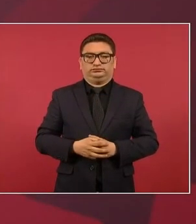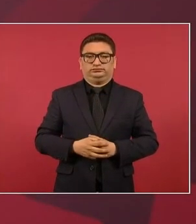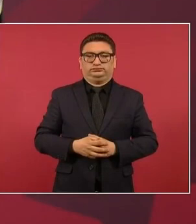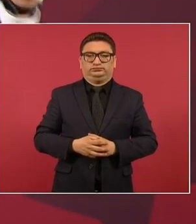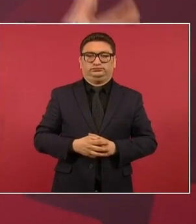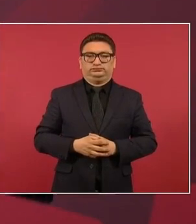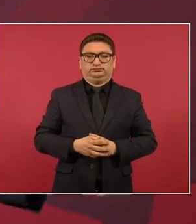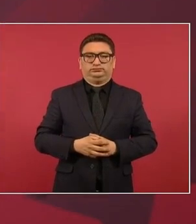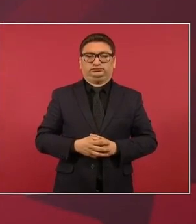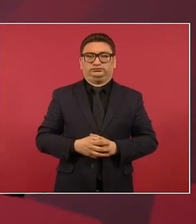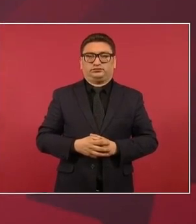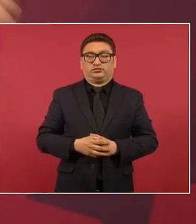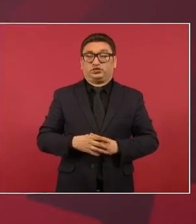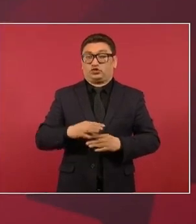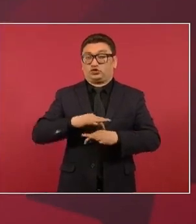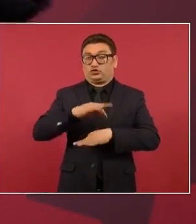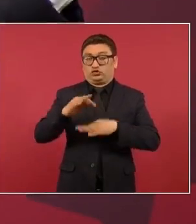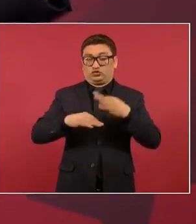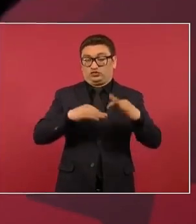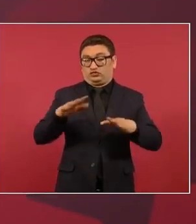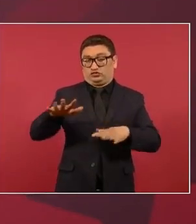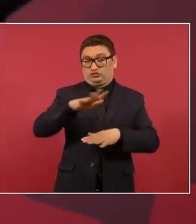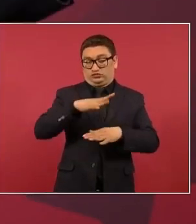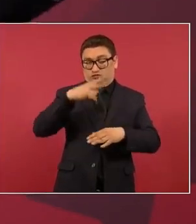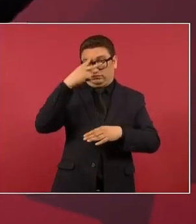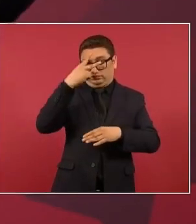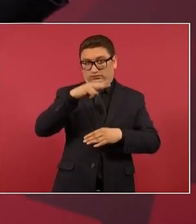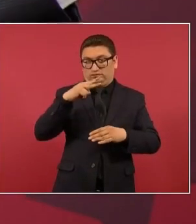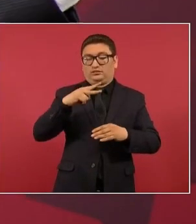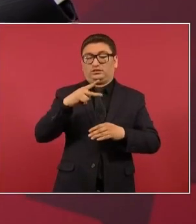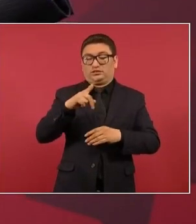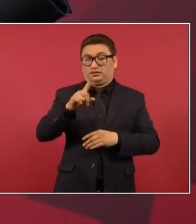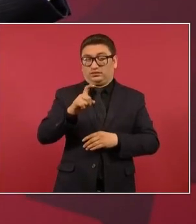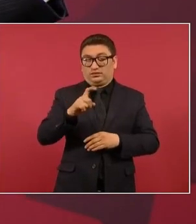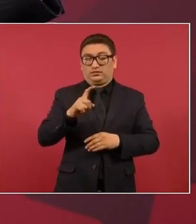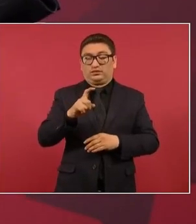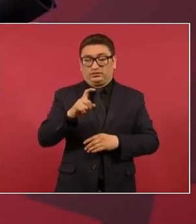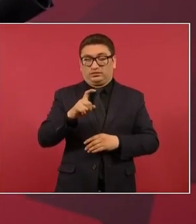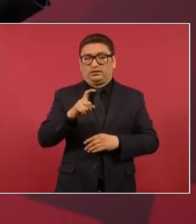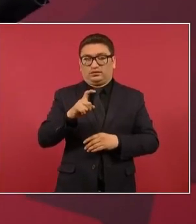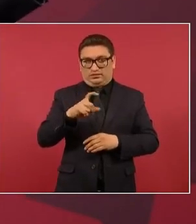De todo el Valle de México, donde se dispone de agua,